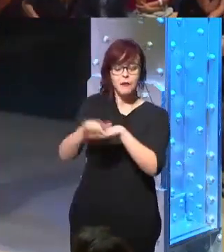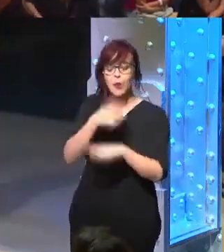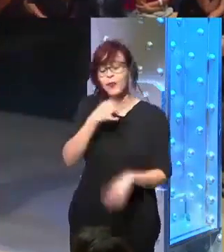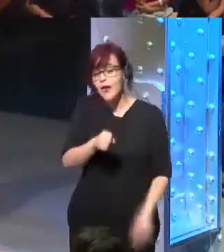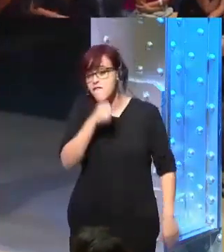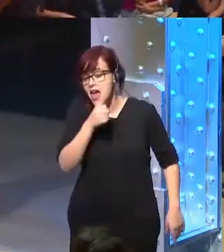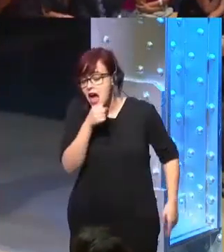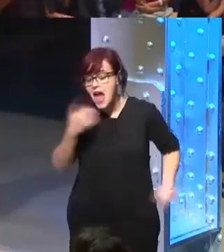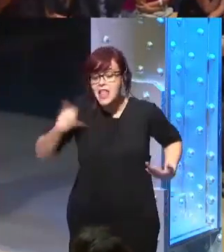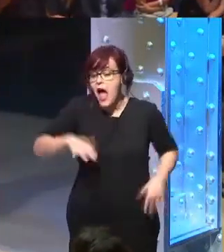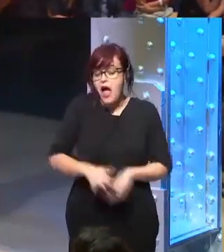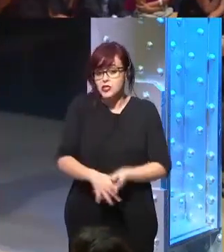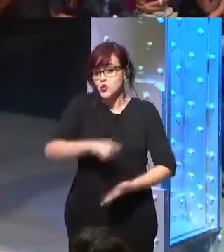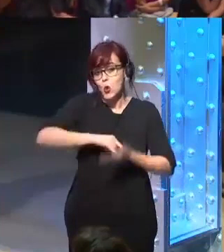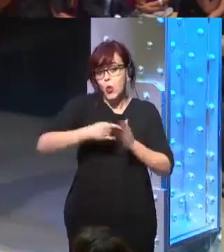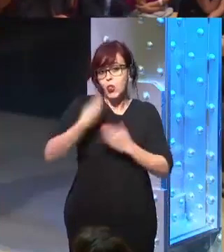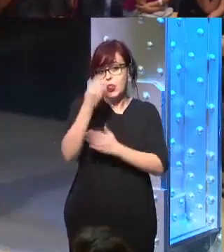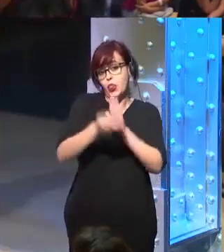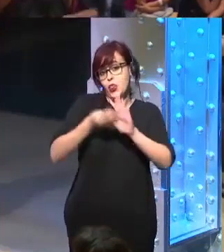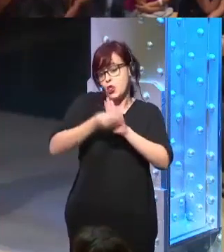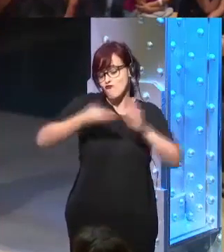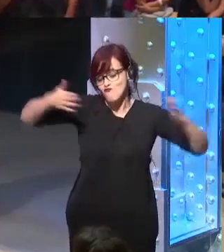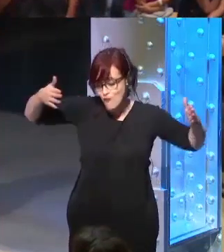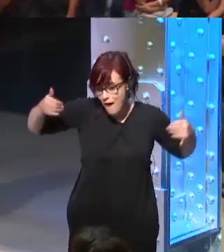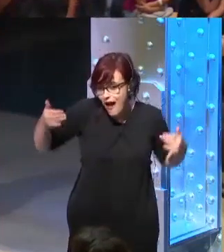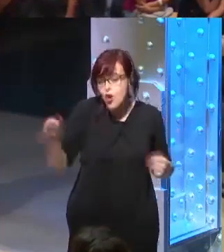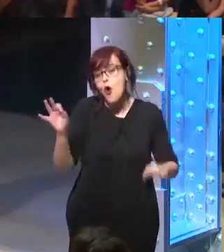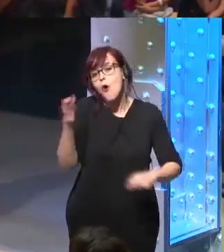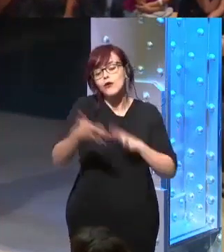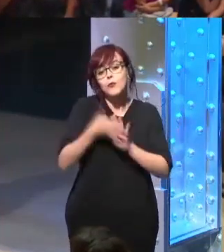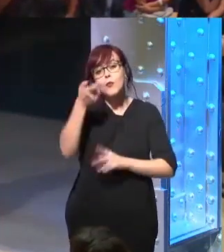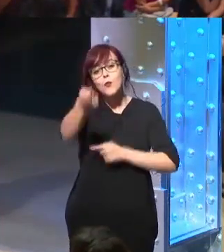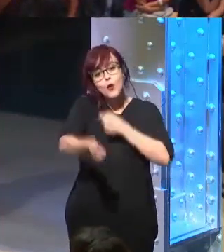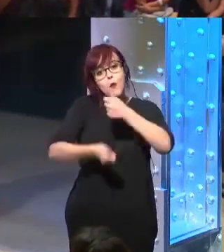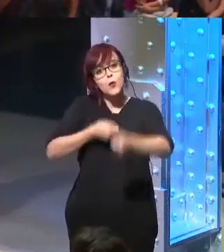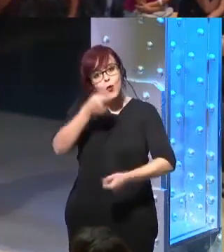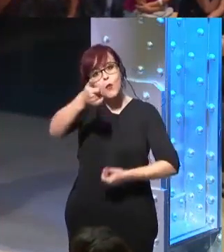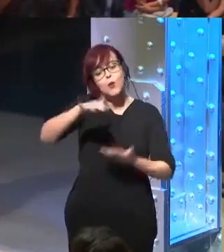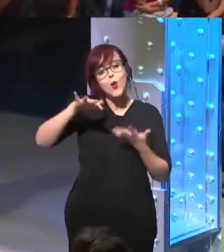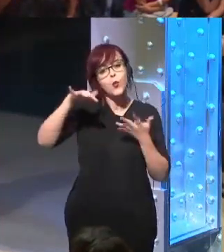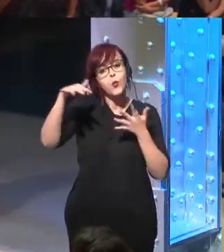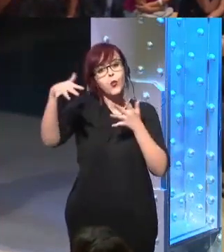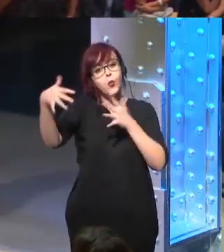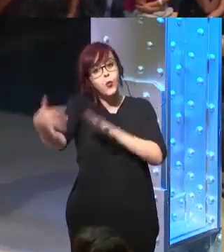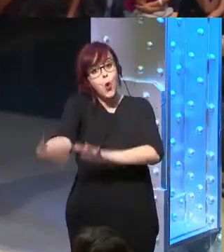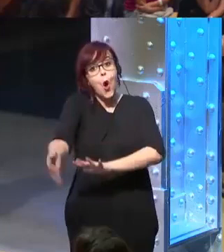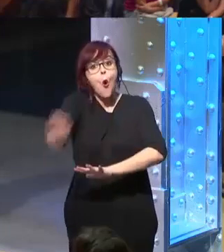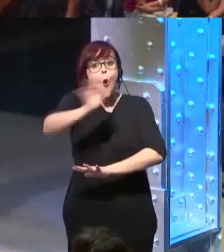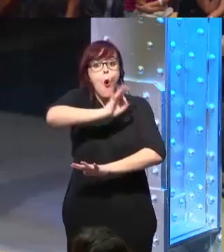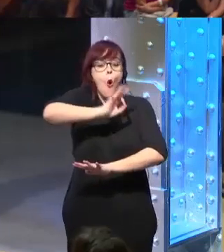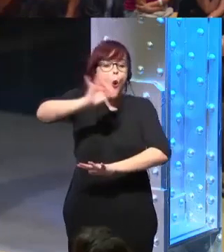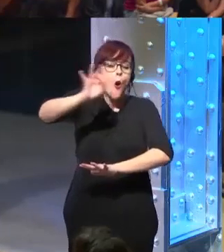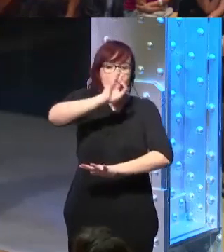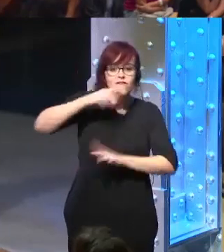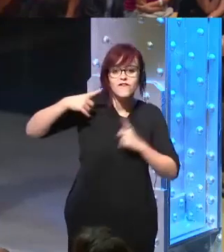vieja ya y no tengo remedio. Puede ser porque gradualmente y poco a poco las cosas van a ir cambiando, o quizá es porque hay